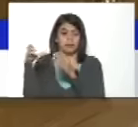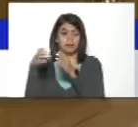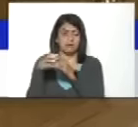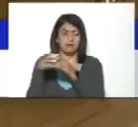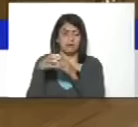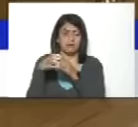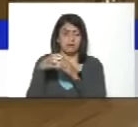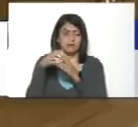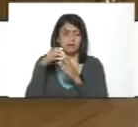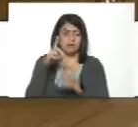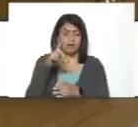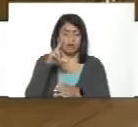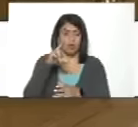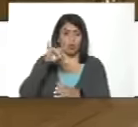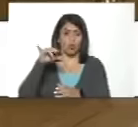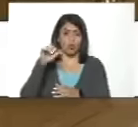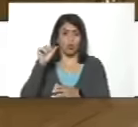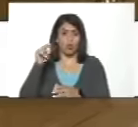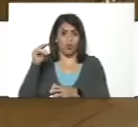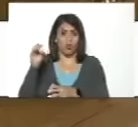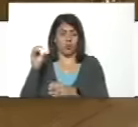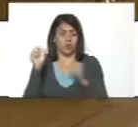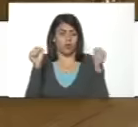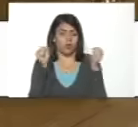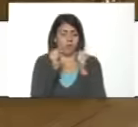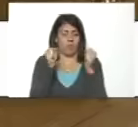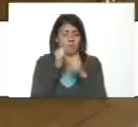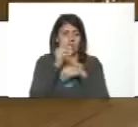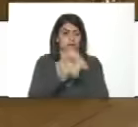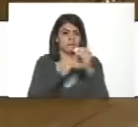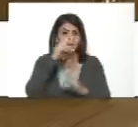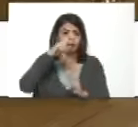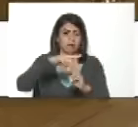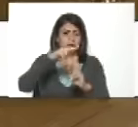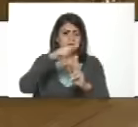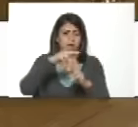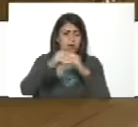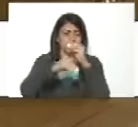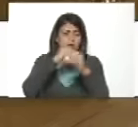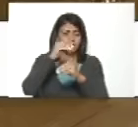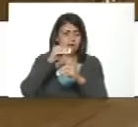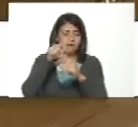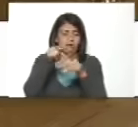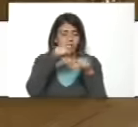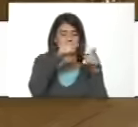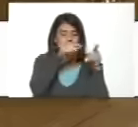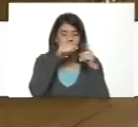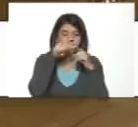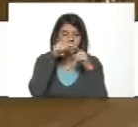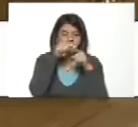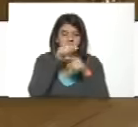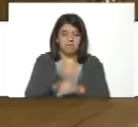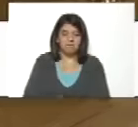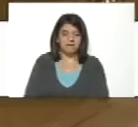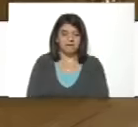llaman el Lujano, lo recuerdo claramente, en Mérida lo hicieron, en Táchira lo hicieron.